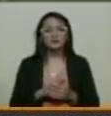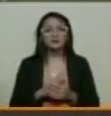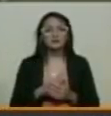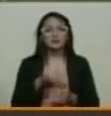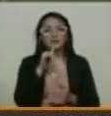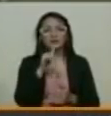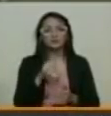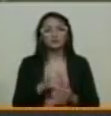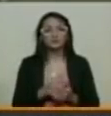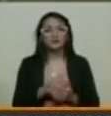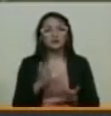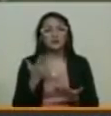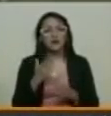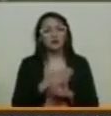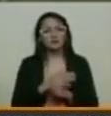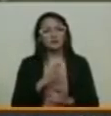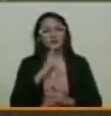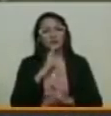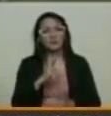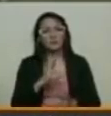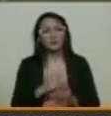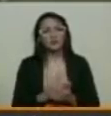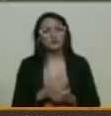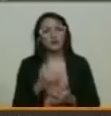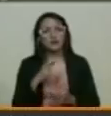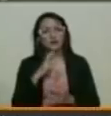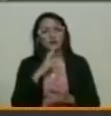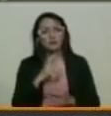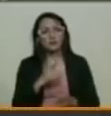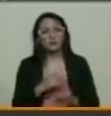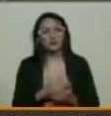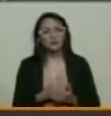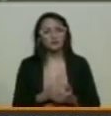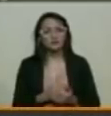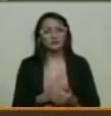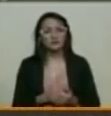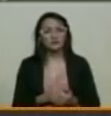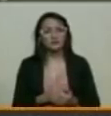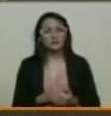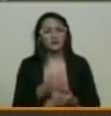último, eso ya dimos respuesta. Ellos ya tienen su respuesta,